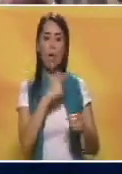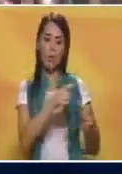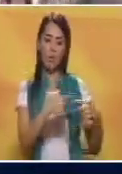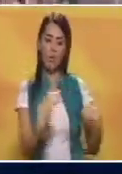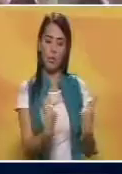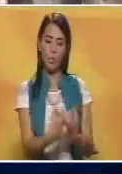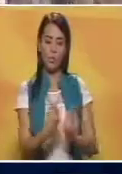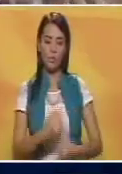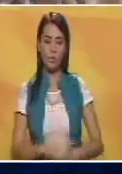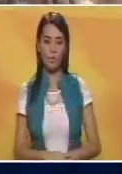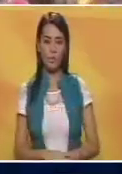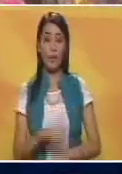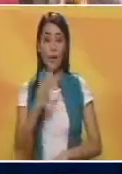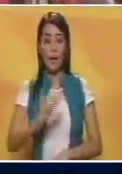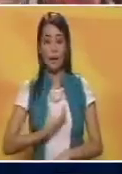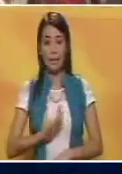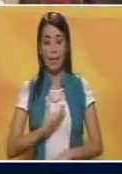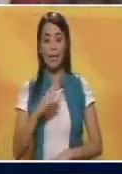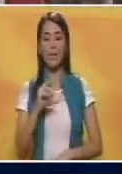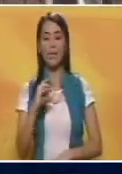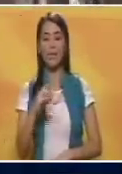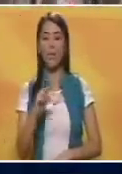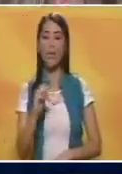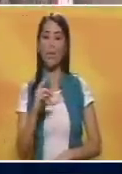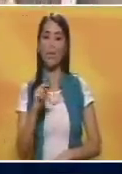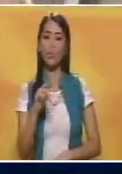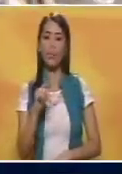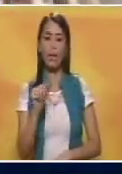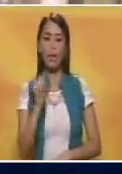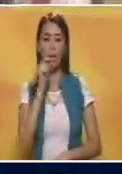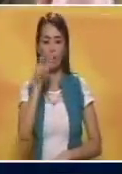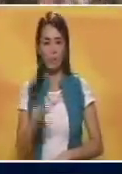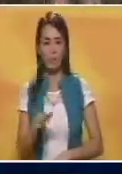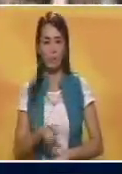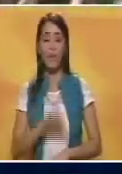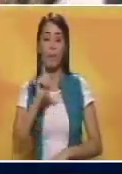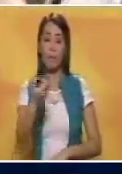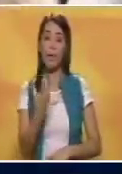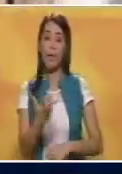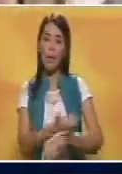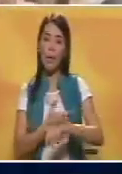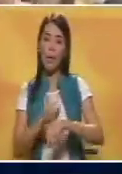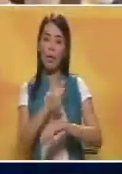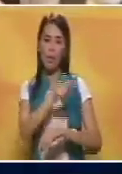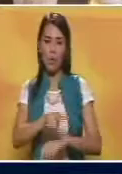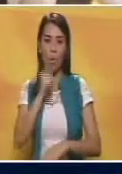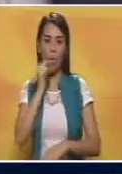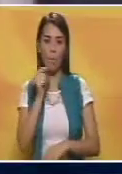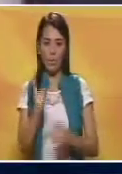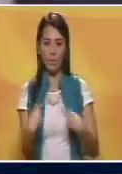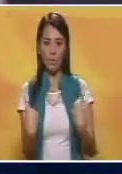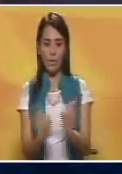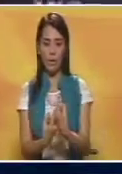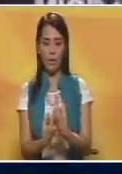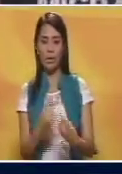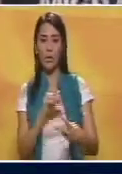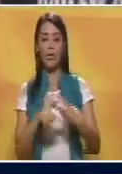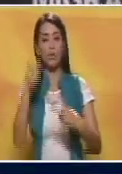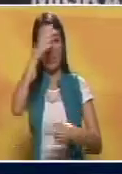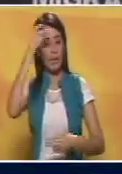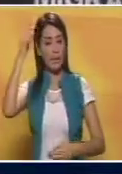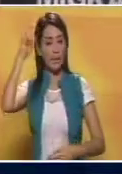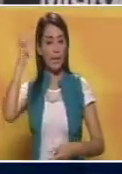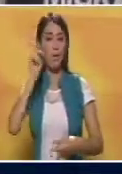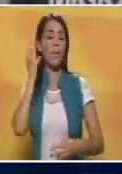incluido el alcalde de cúcuta césar o más rojas el gobernador de la región de norte de santander william villamizar la canciller maría ángela